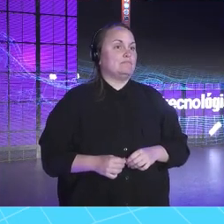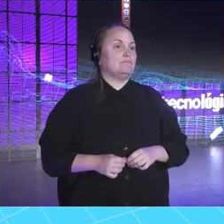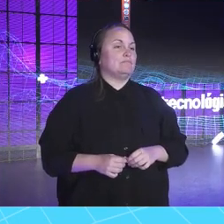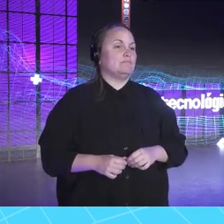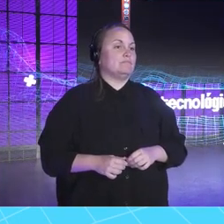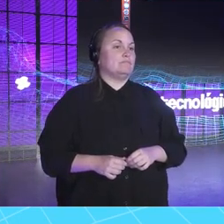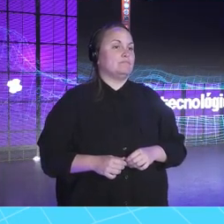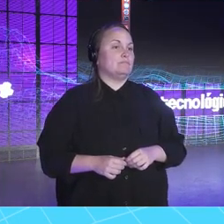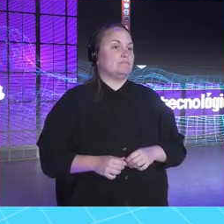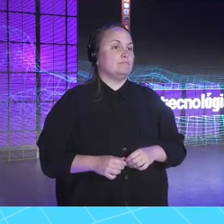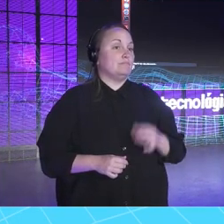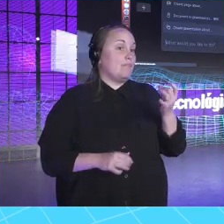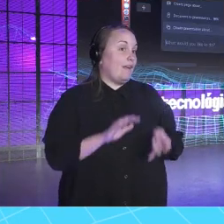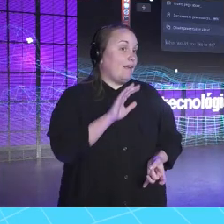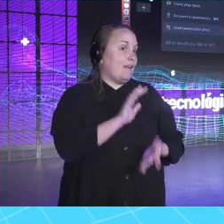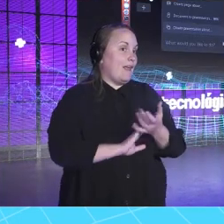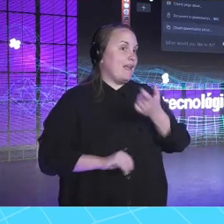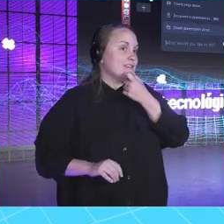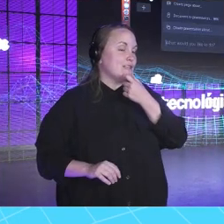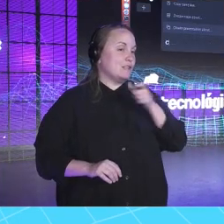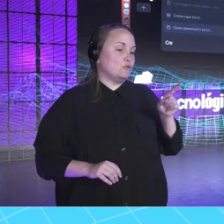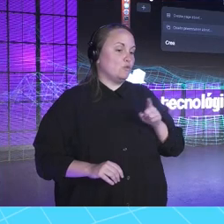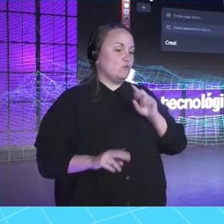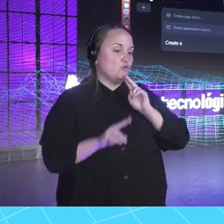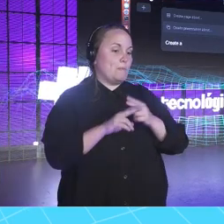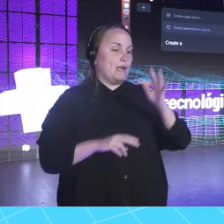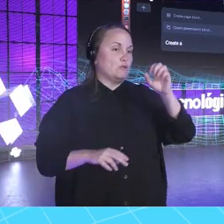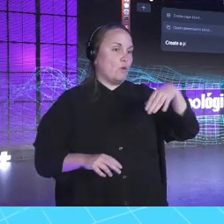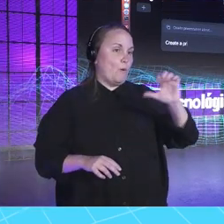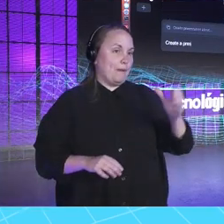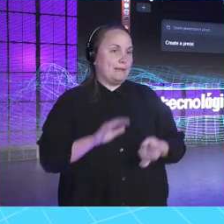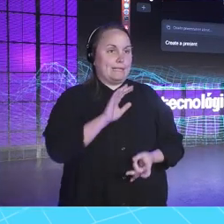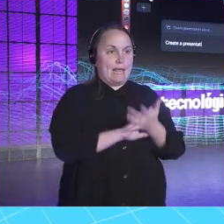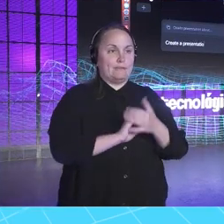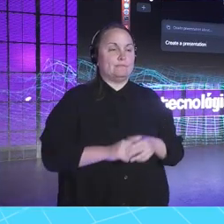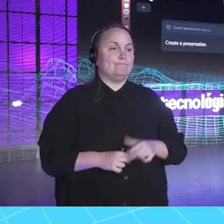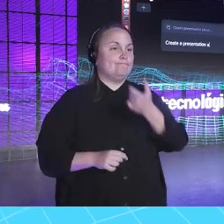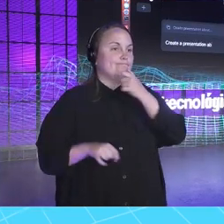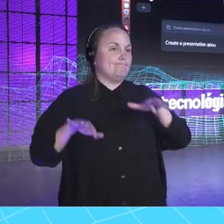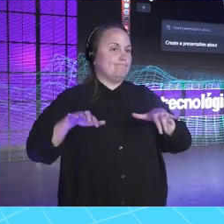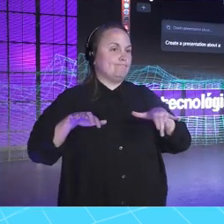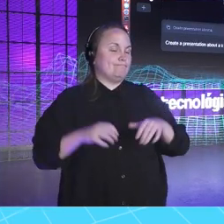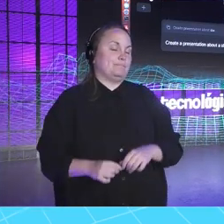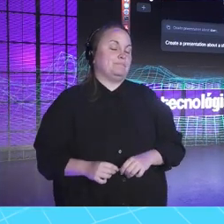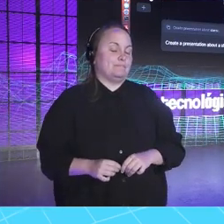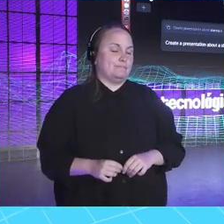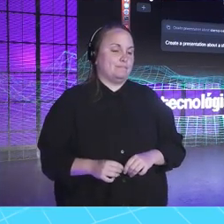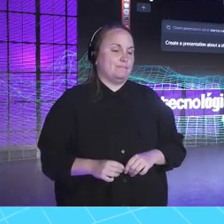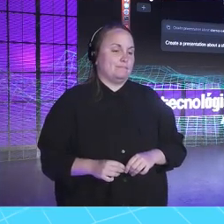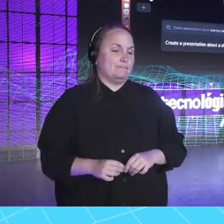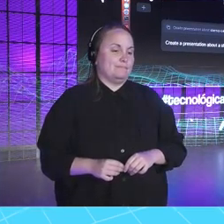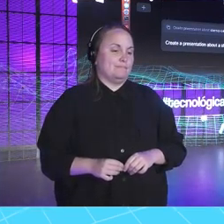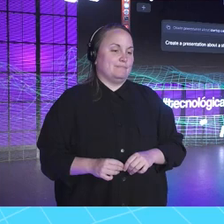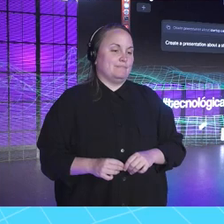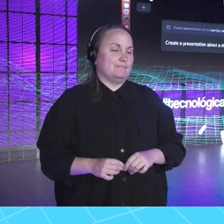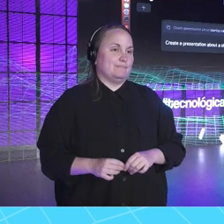aquí krillyates esto se llama tome create presentation about startup